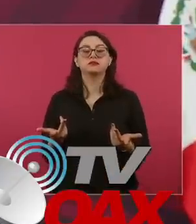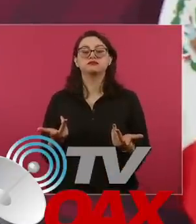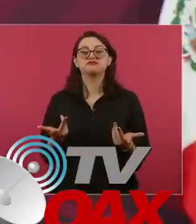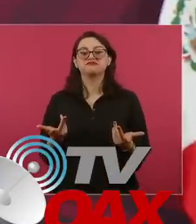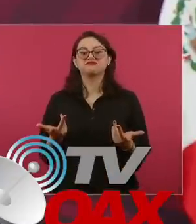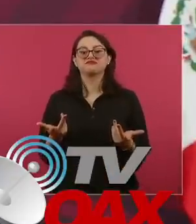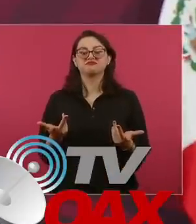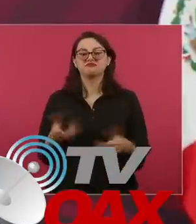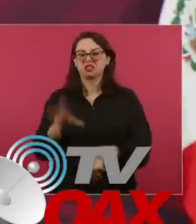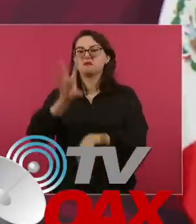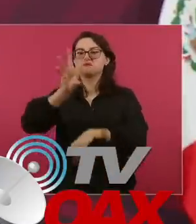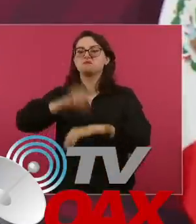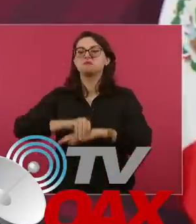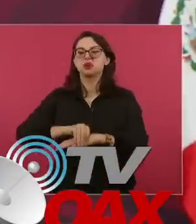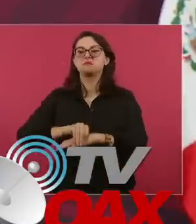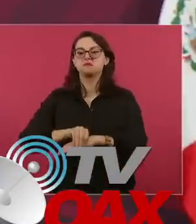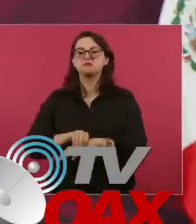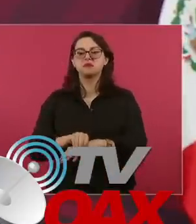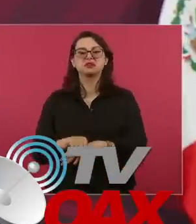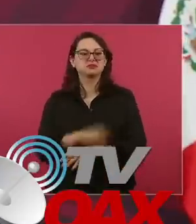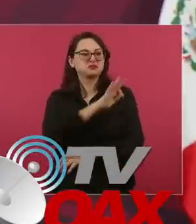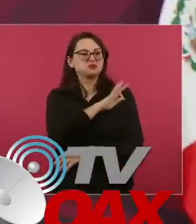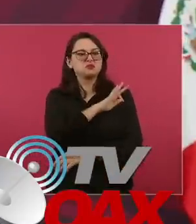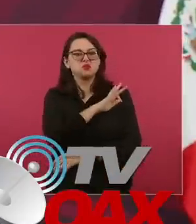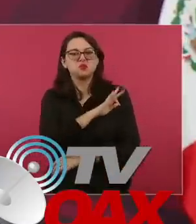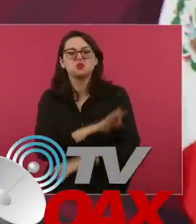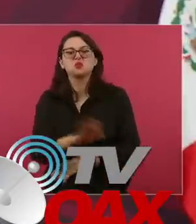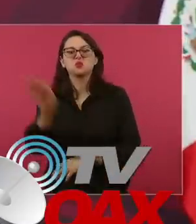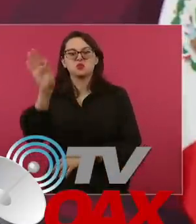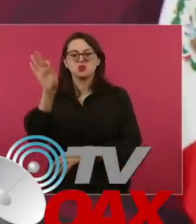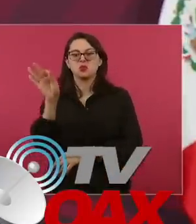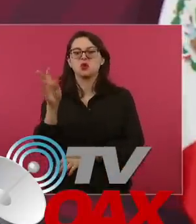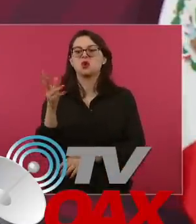son licencias para